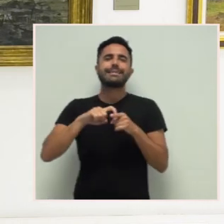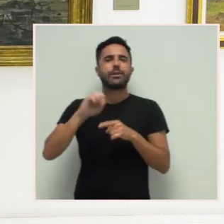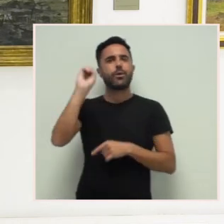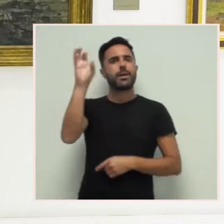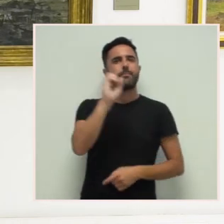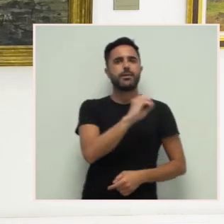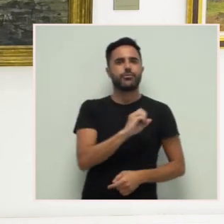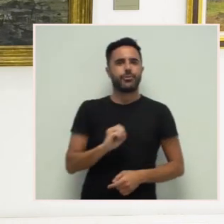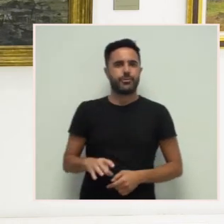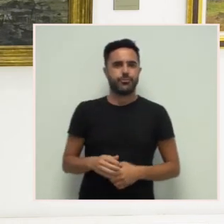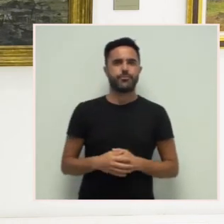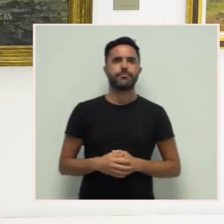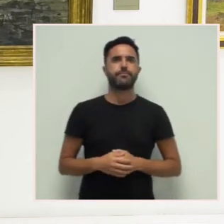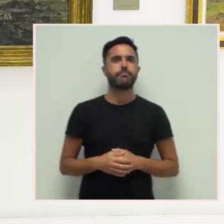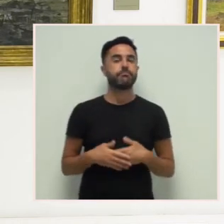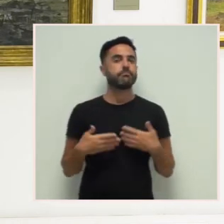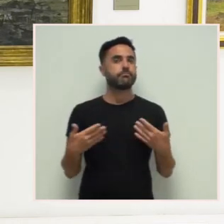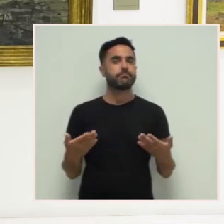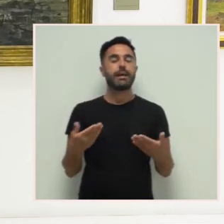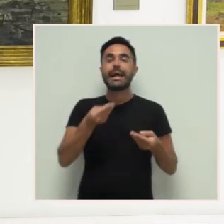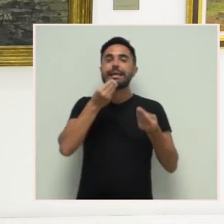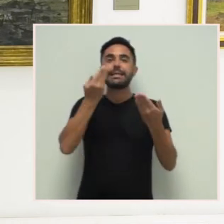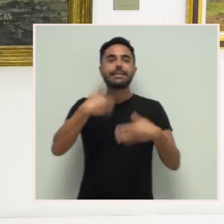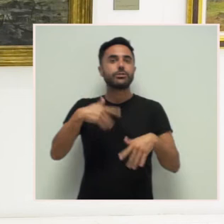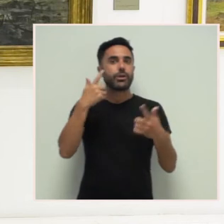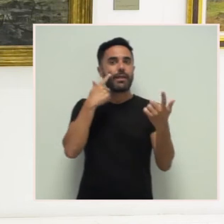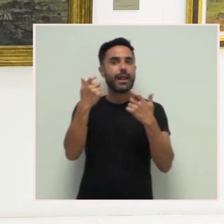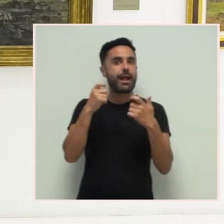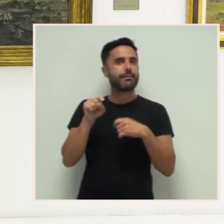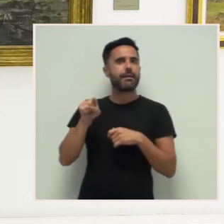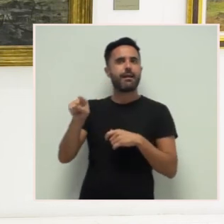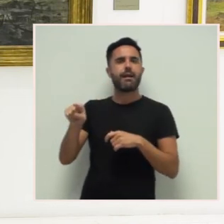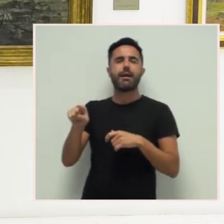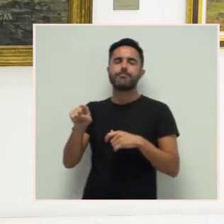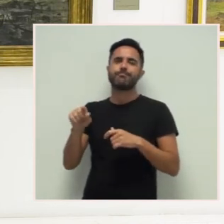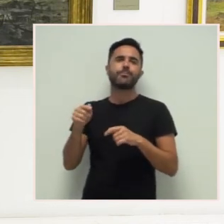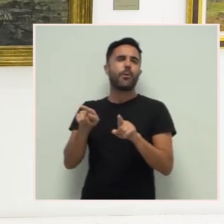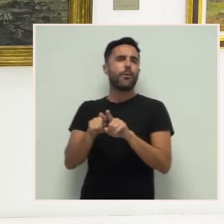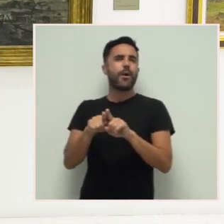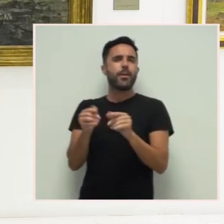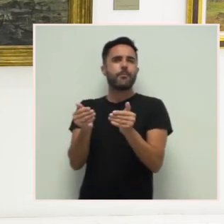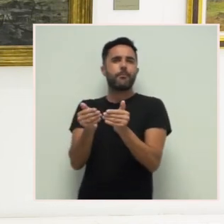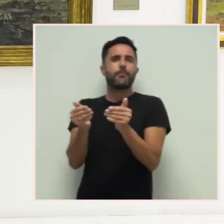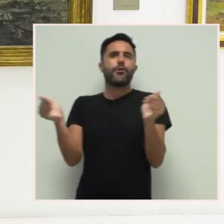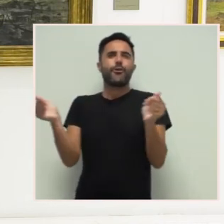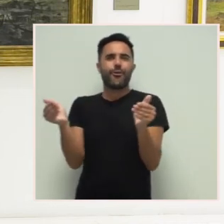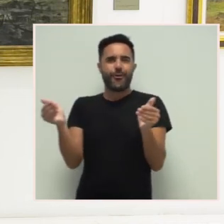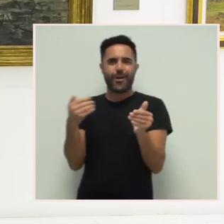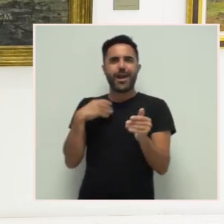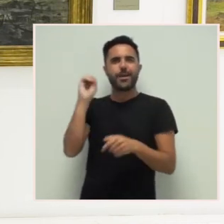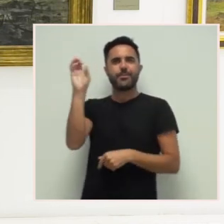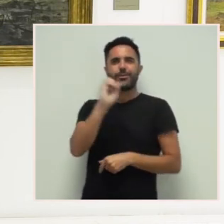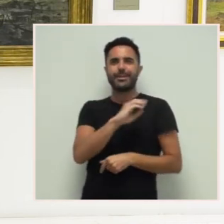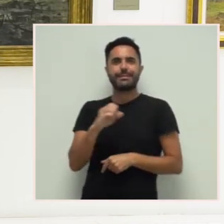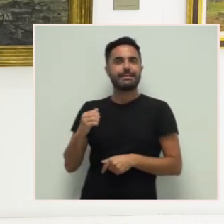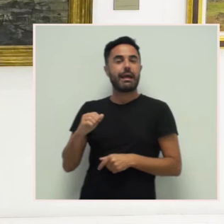feito, pois na historia da arte pasa a ser como un dos introductores do impresionismo en Cataluña e un dos primeiros